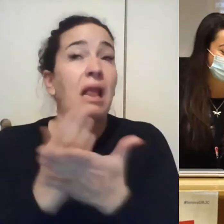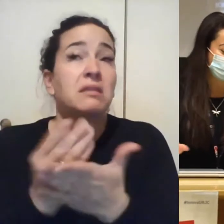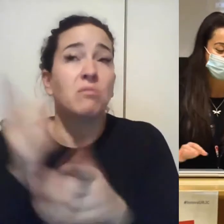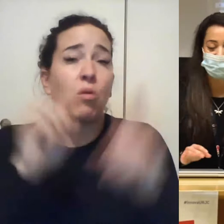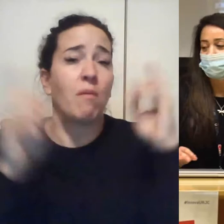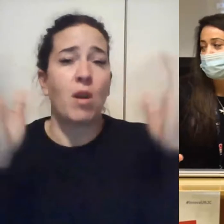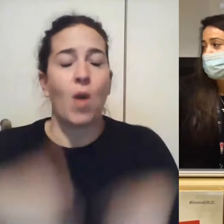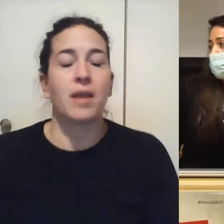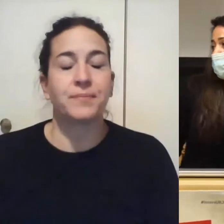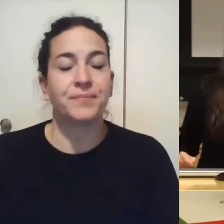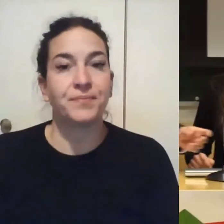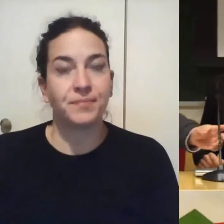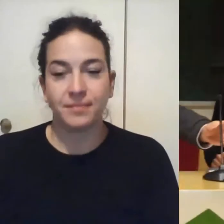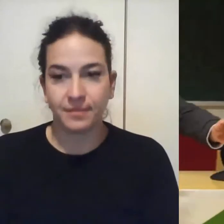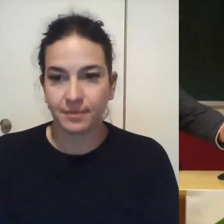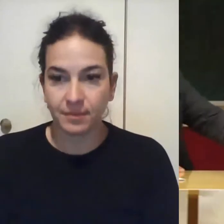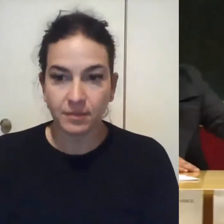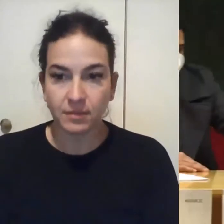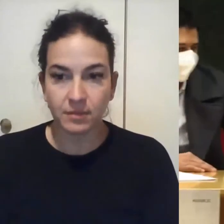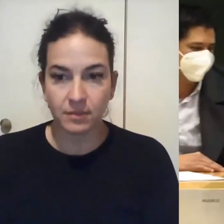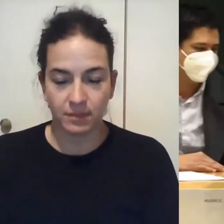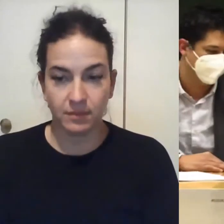referencia.